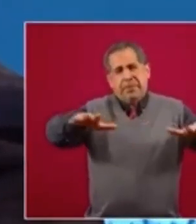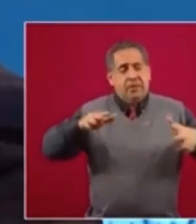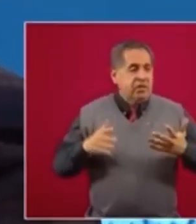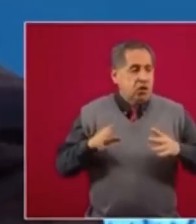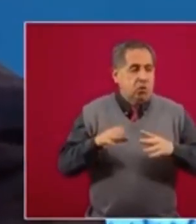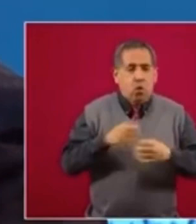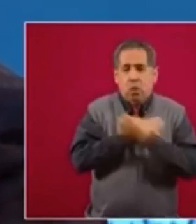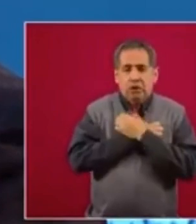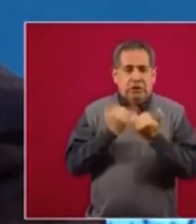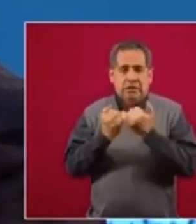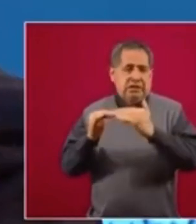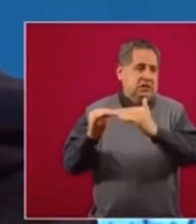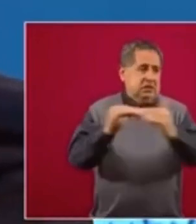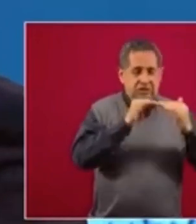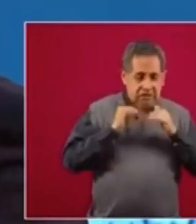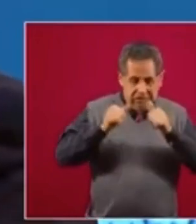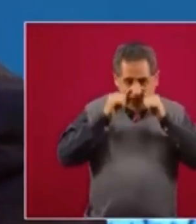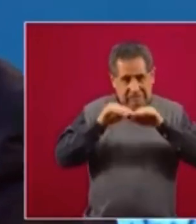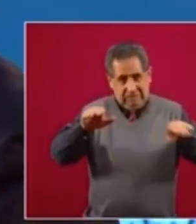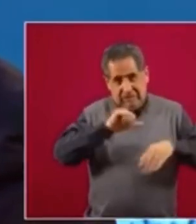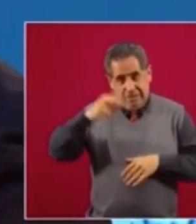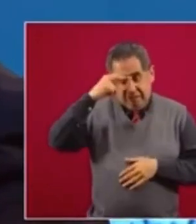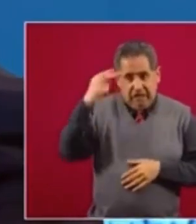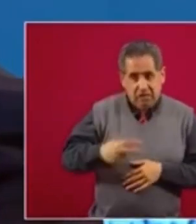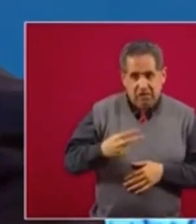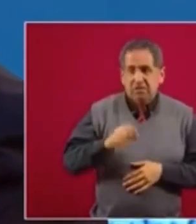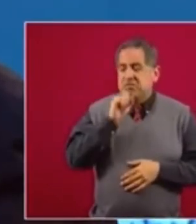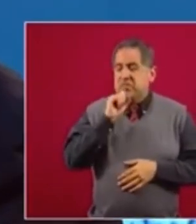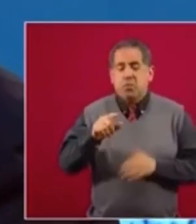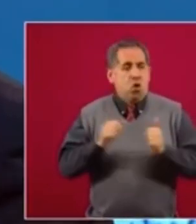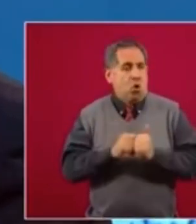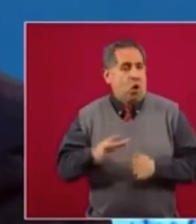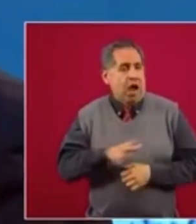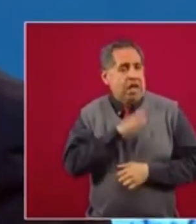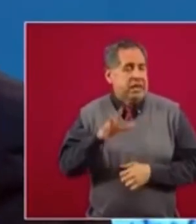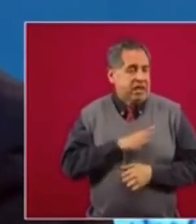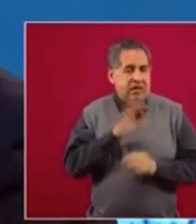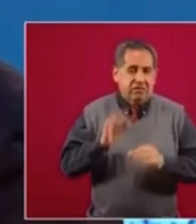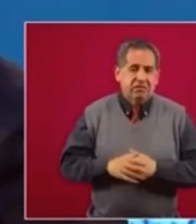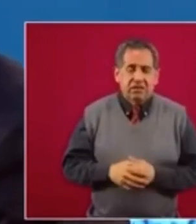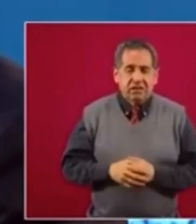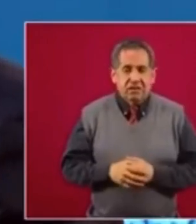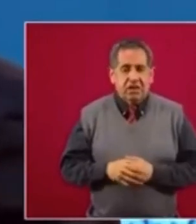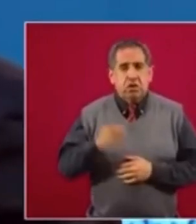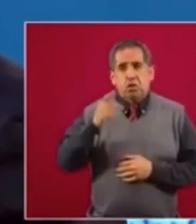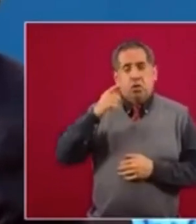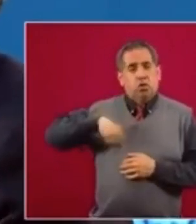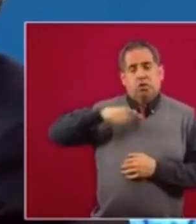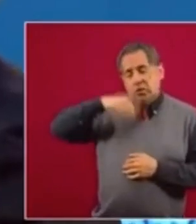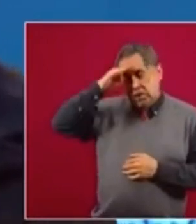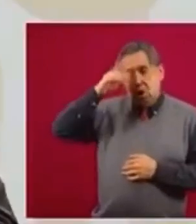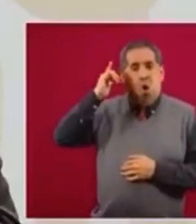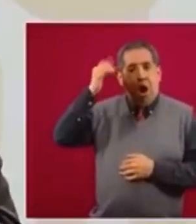educación equitativa que le llegue a la mayoría de los mexicanos y que también sea de calidad. Nuestras expectativas